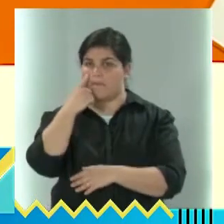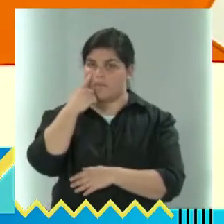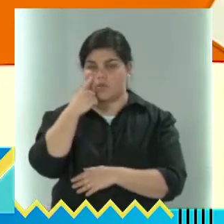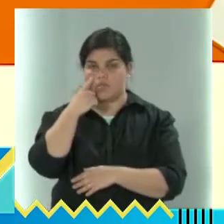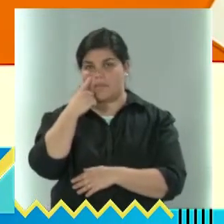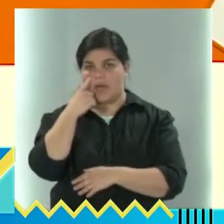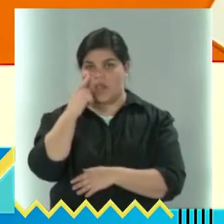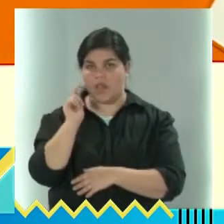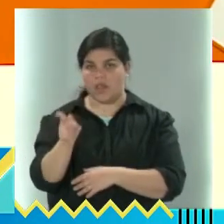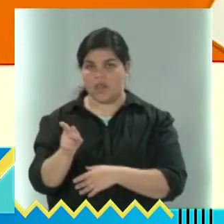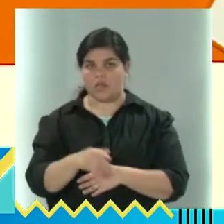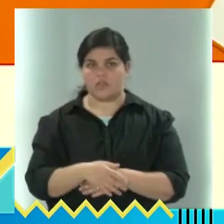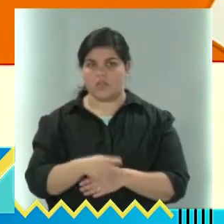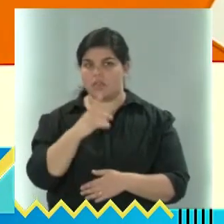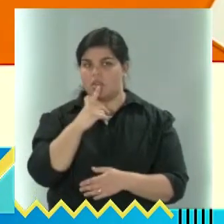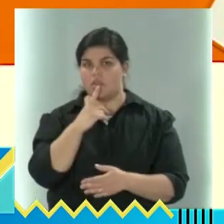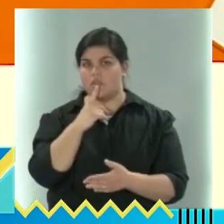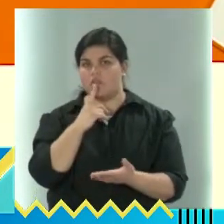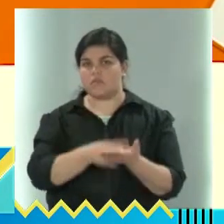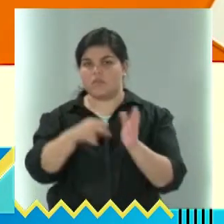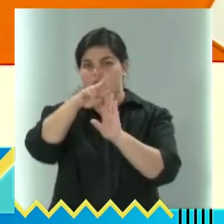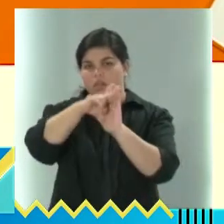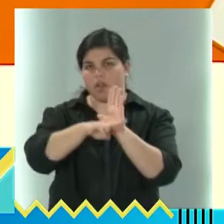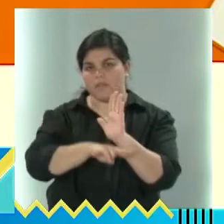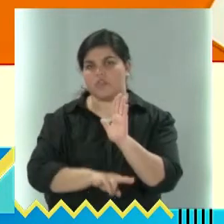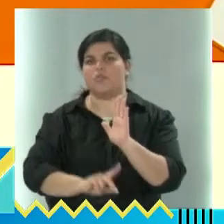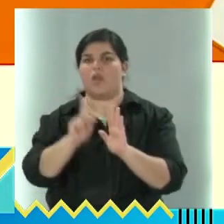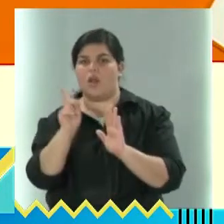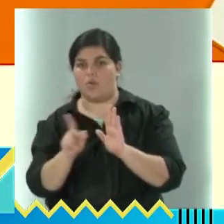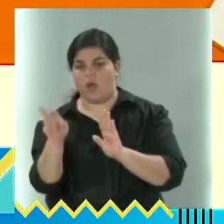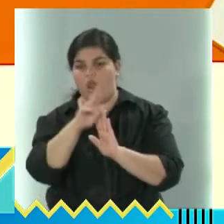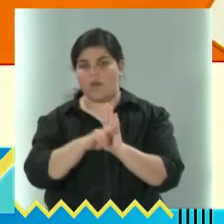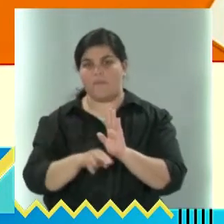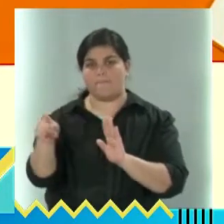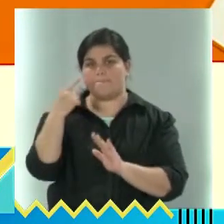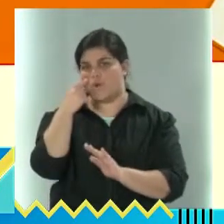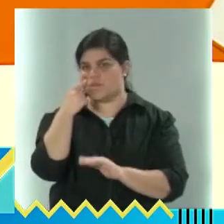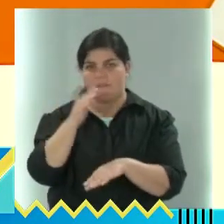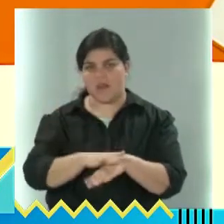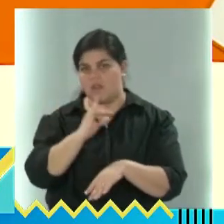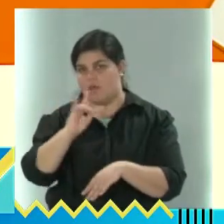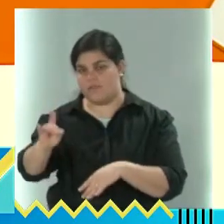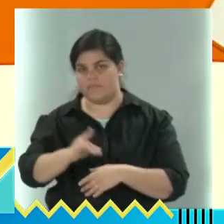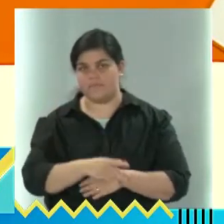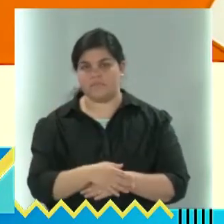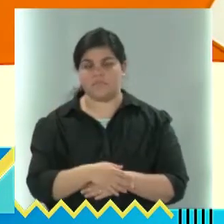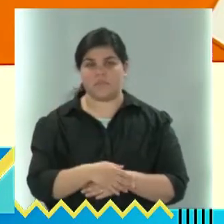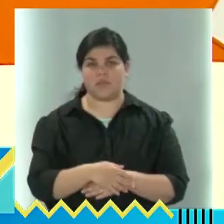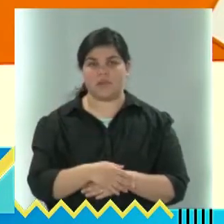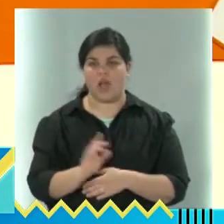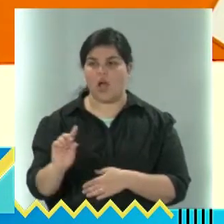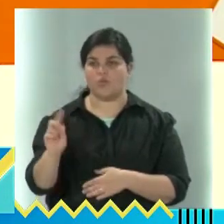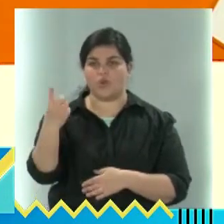determinar cierto o va a tener que reglamentar ciertas circunstancias también. La autonomía municipal creo